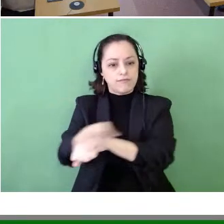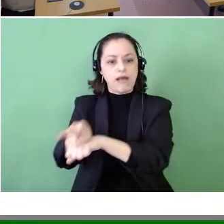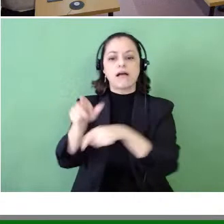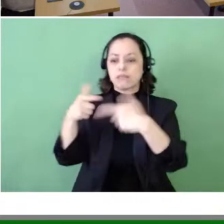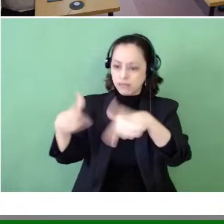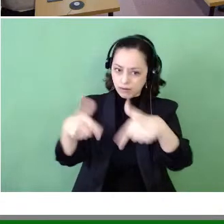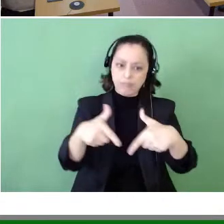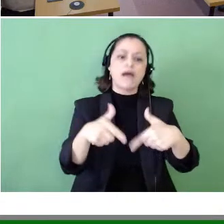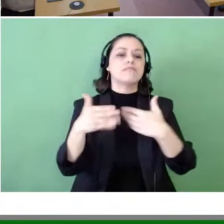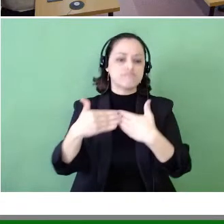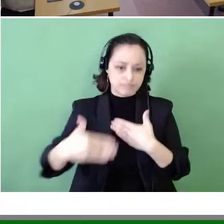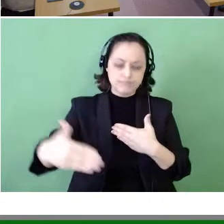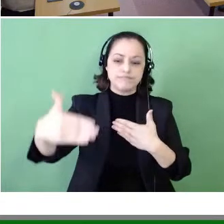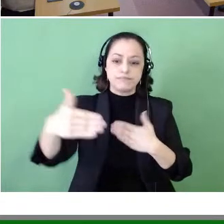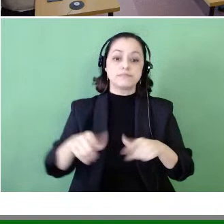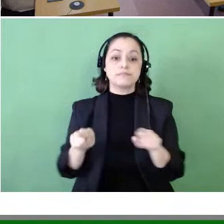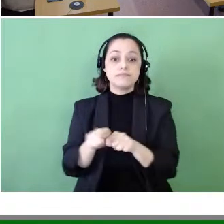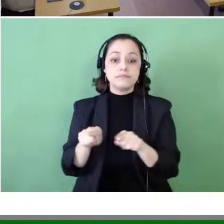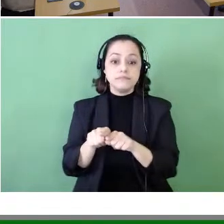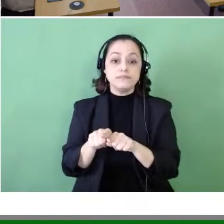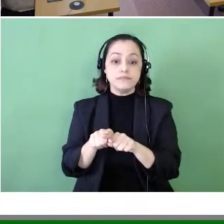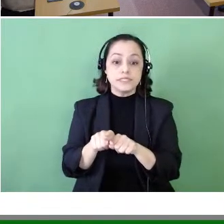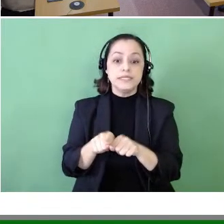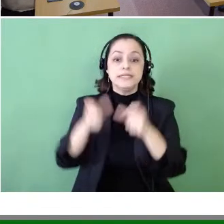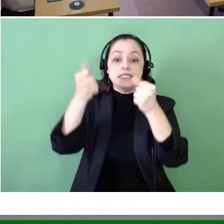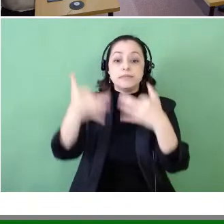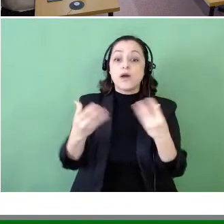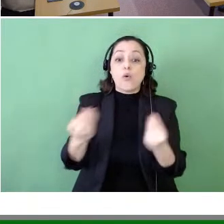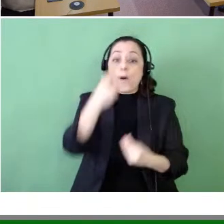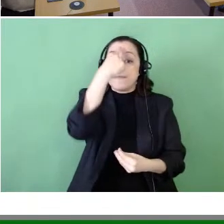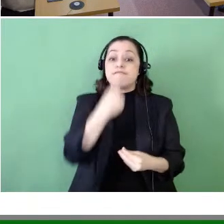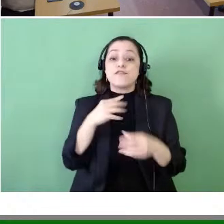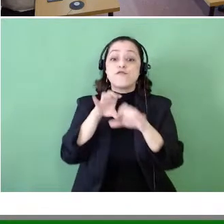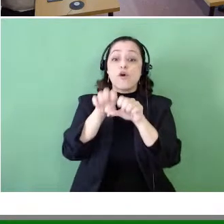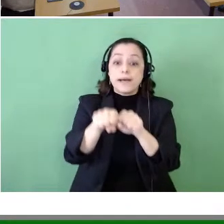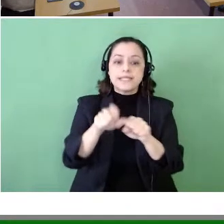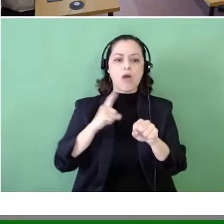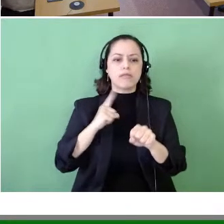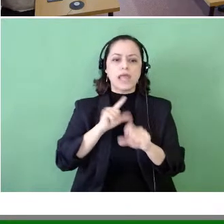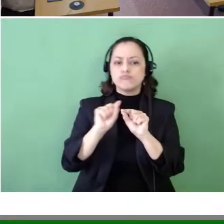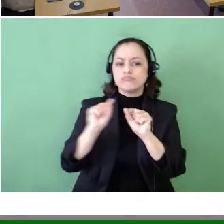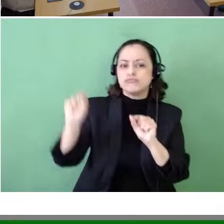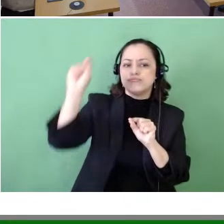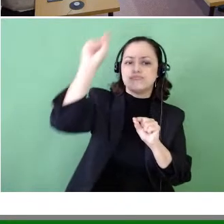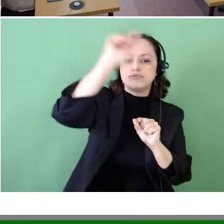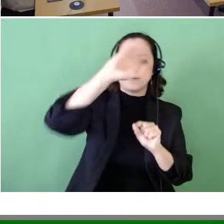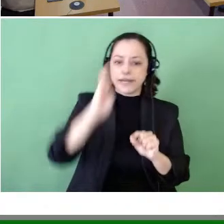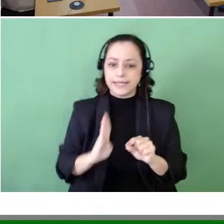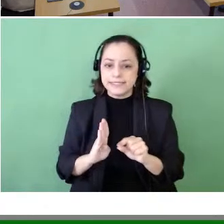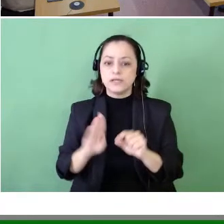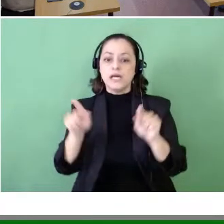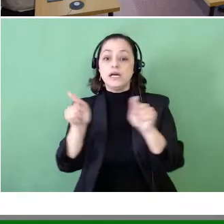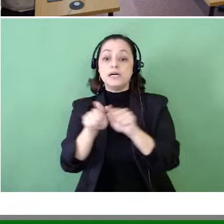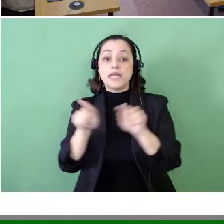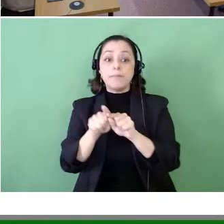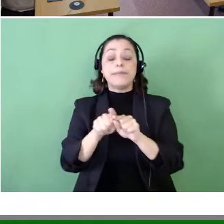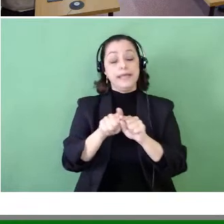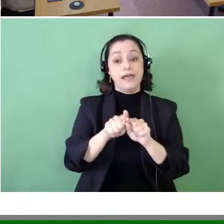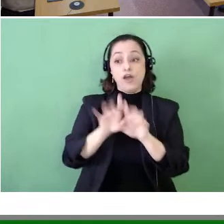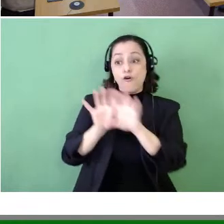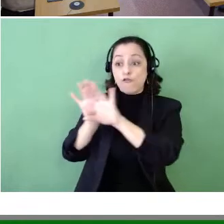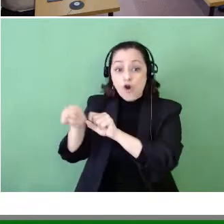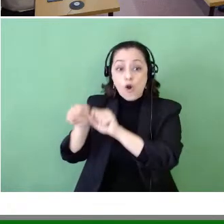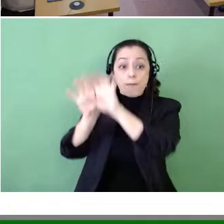también qué perfil de formación tiene, identificar la visión de ellos mismos acerca del mercado y de la